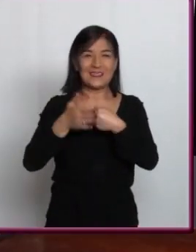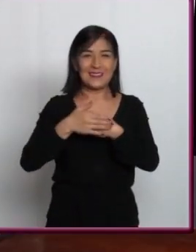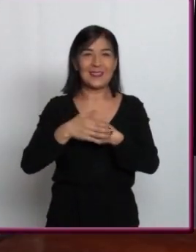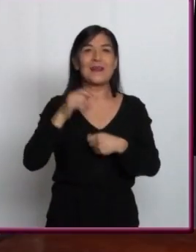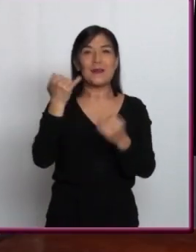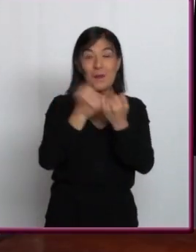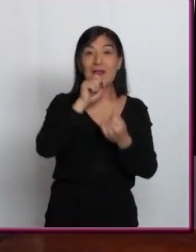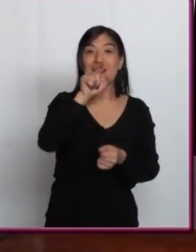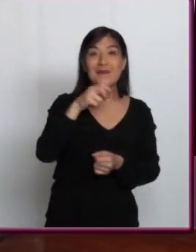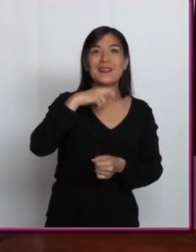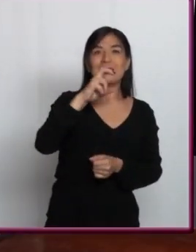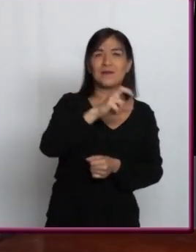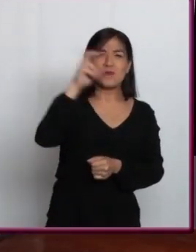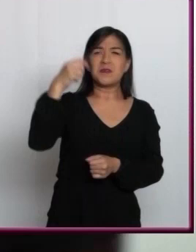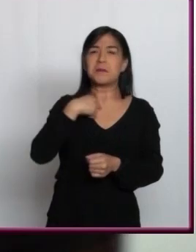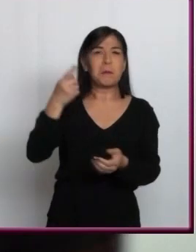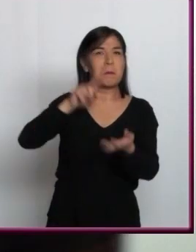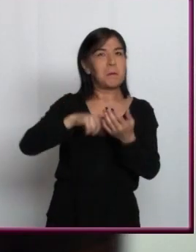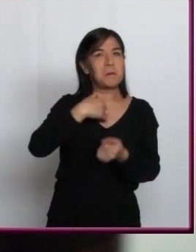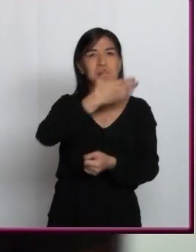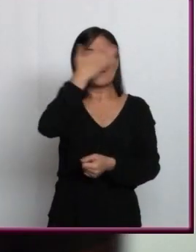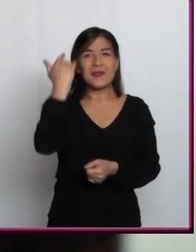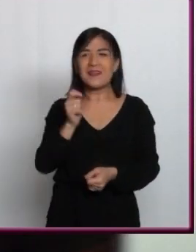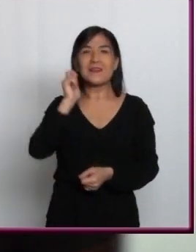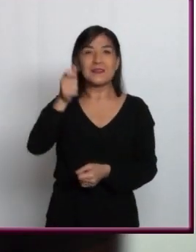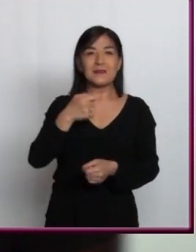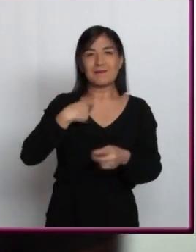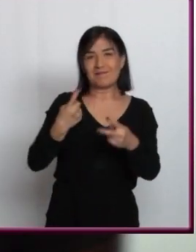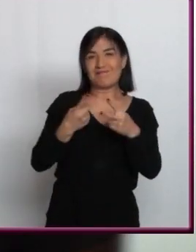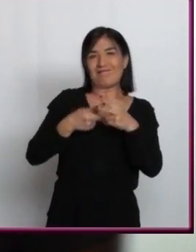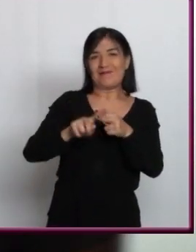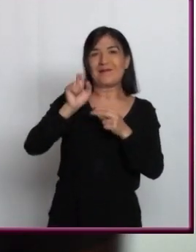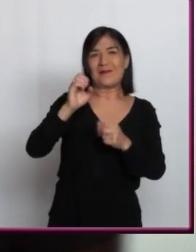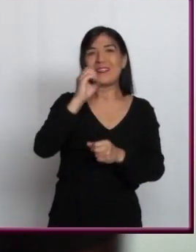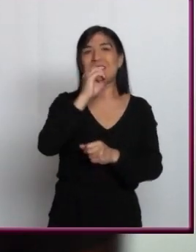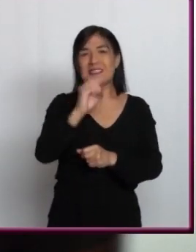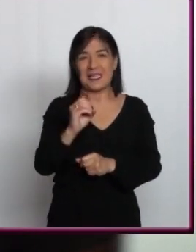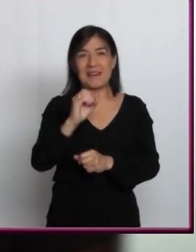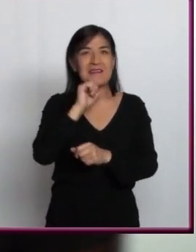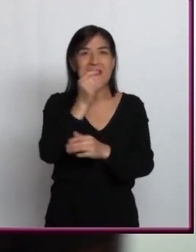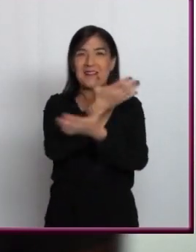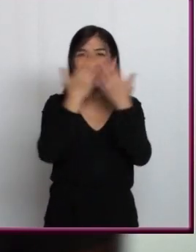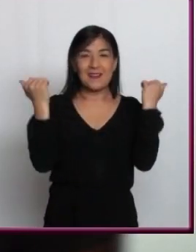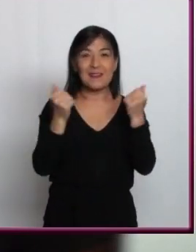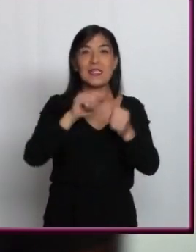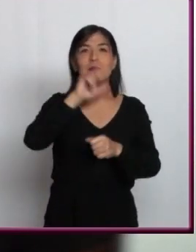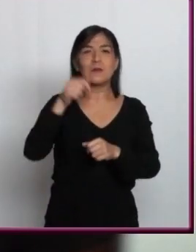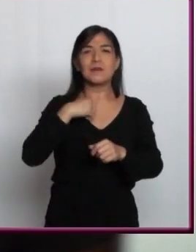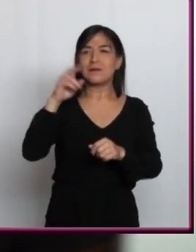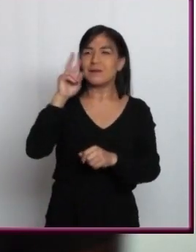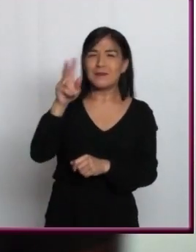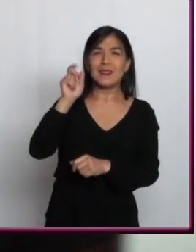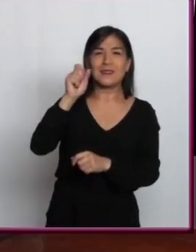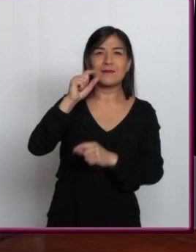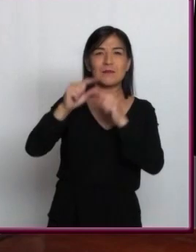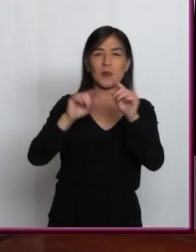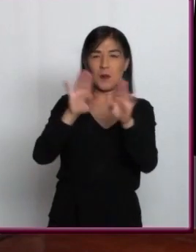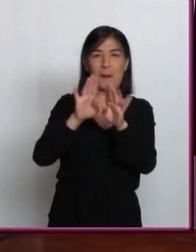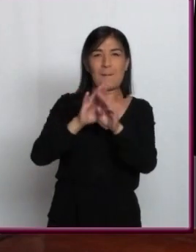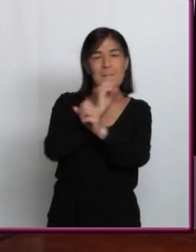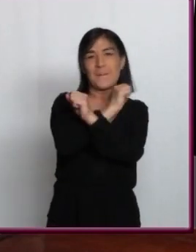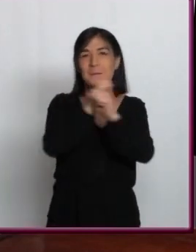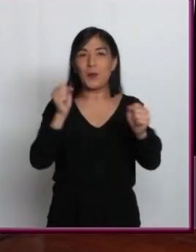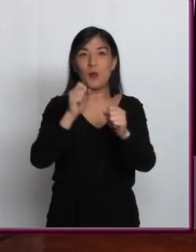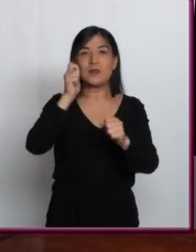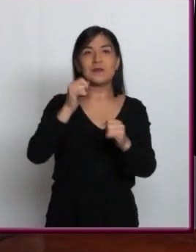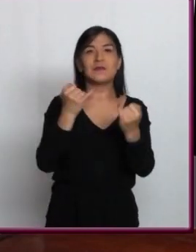volví astrónomo y no sabía nada cuando empecé, pues tuve que empezar de cero. Entonces, estos eventos lo que tienen en cuenta que son explosiones que marcan